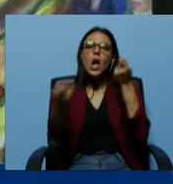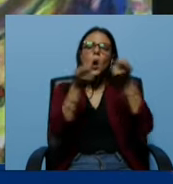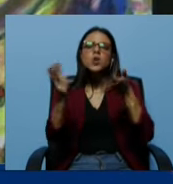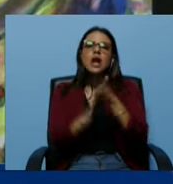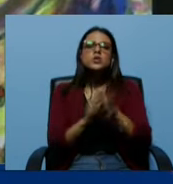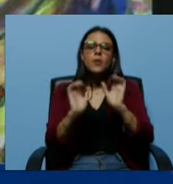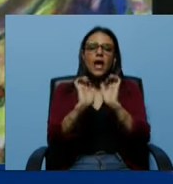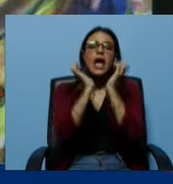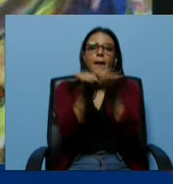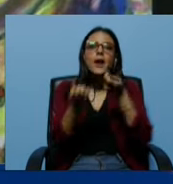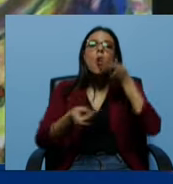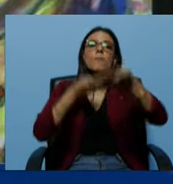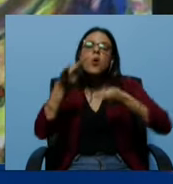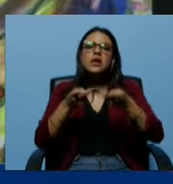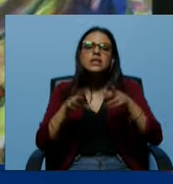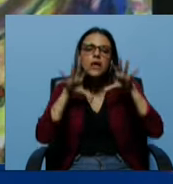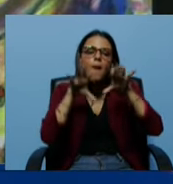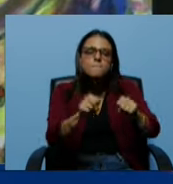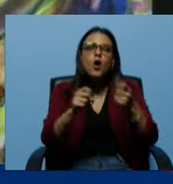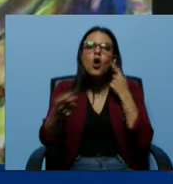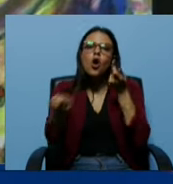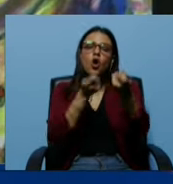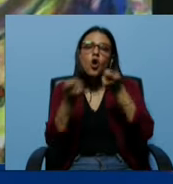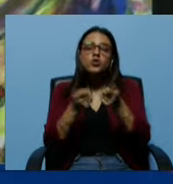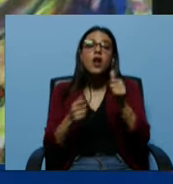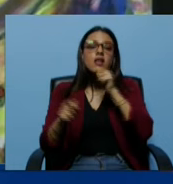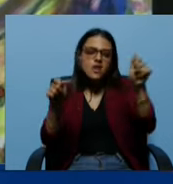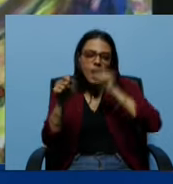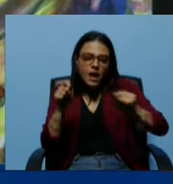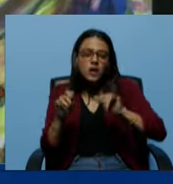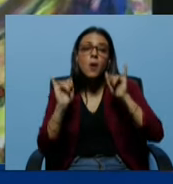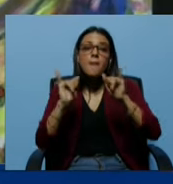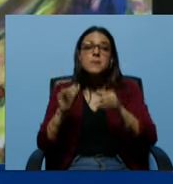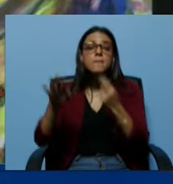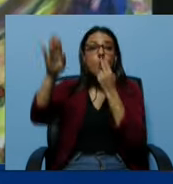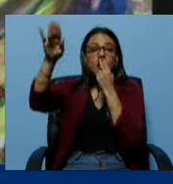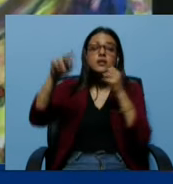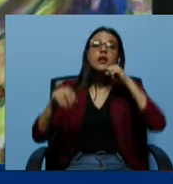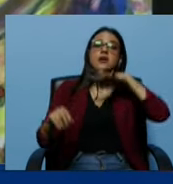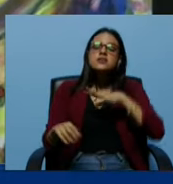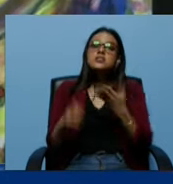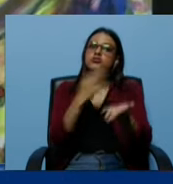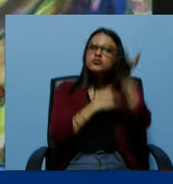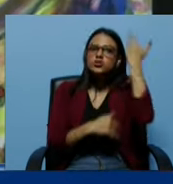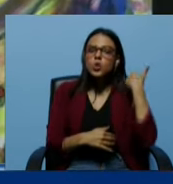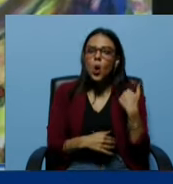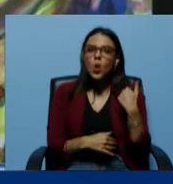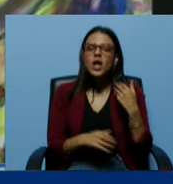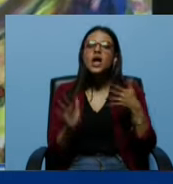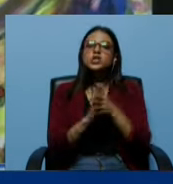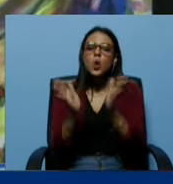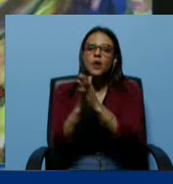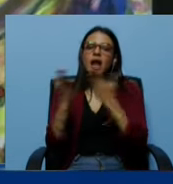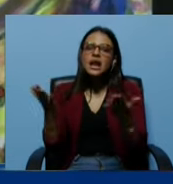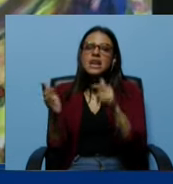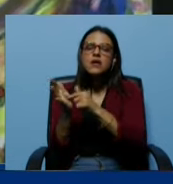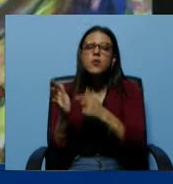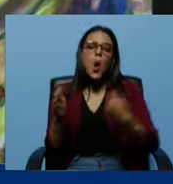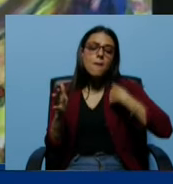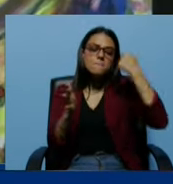espacio vital, como escribió Hitler en su momento en el mal llamado libro Mi